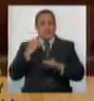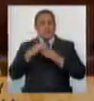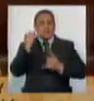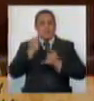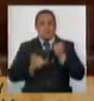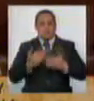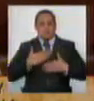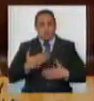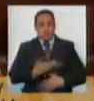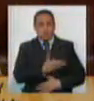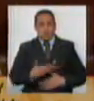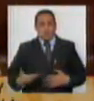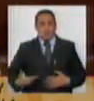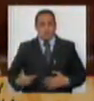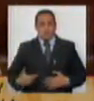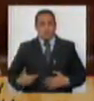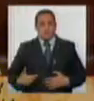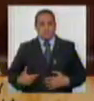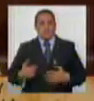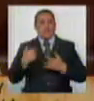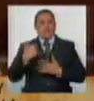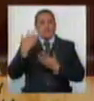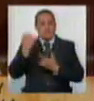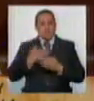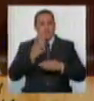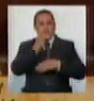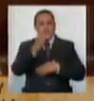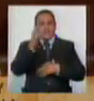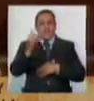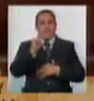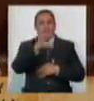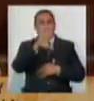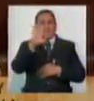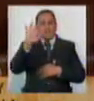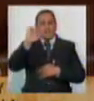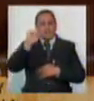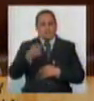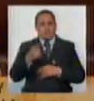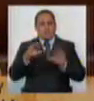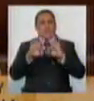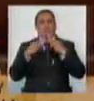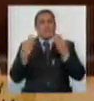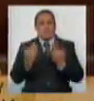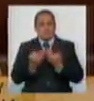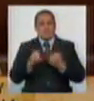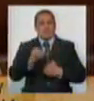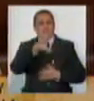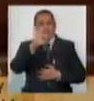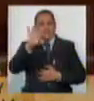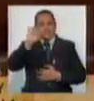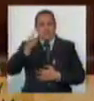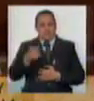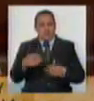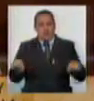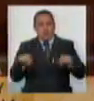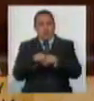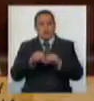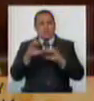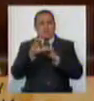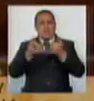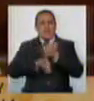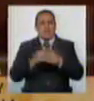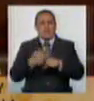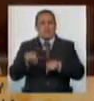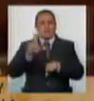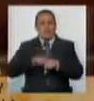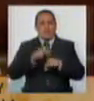de mi gobierno, esperamos llegar a las 500.000 familias, 500.000 conexiones de gas natural y